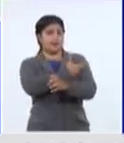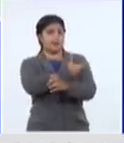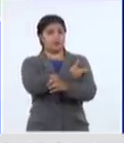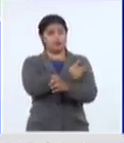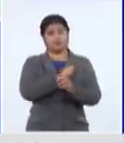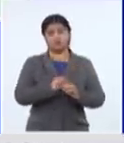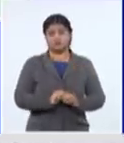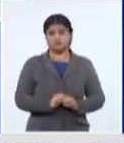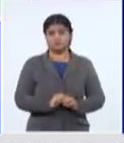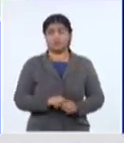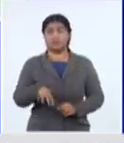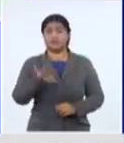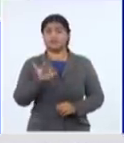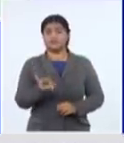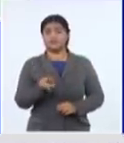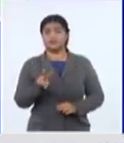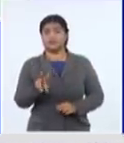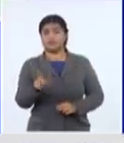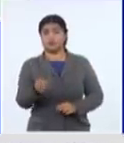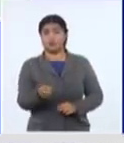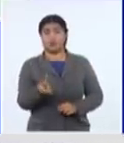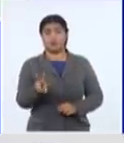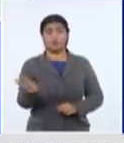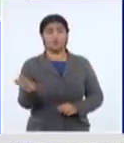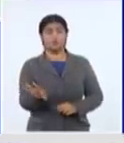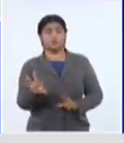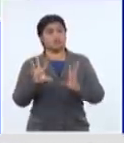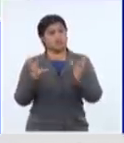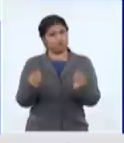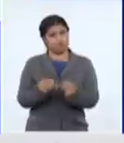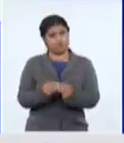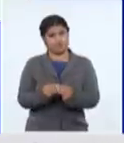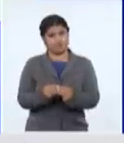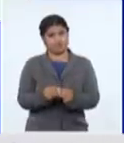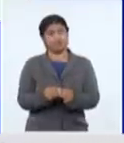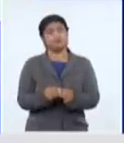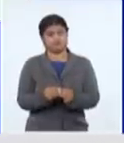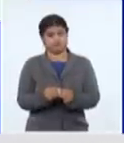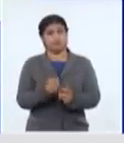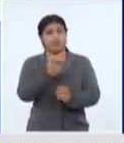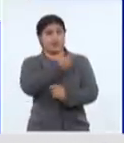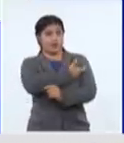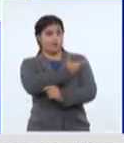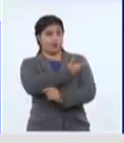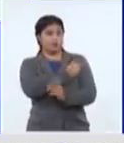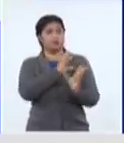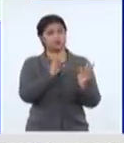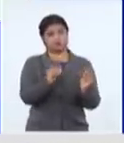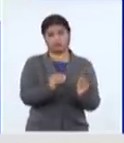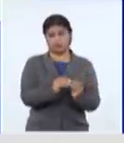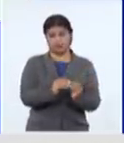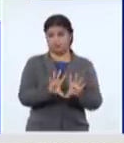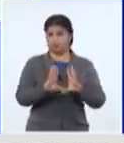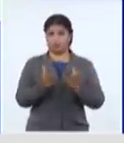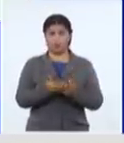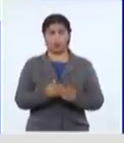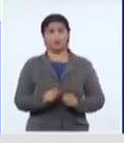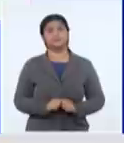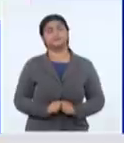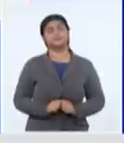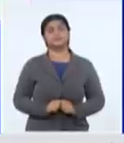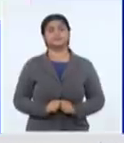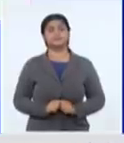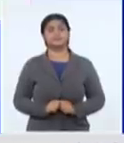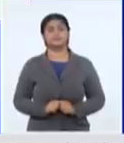72,2% con esquema completo de vacunación. Si hacemos el análisis contra la población total,